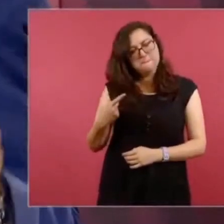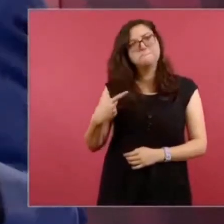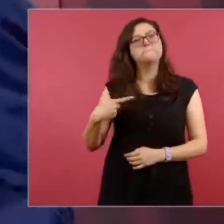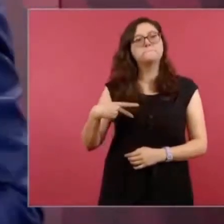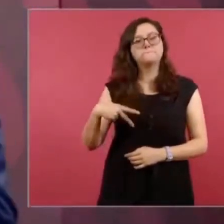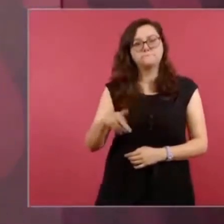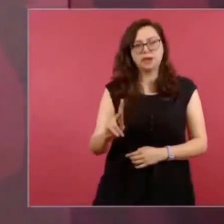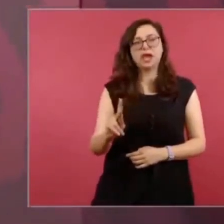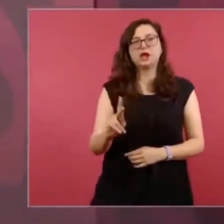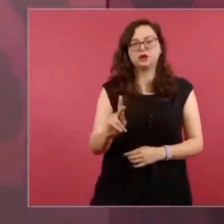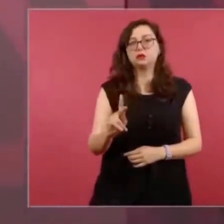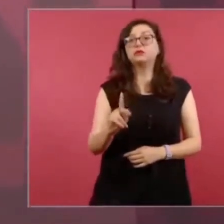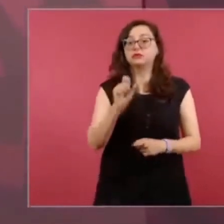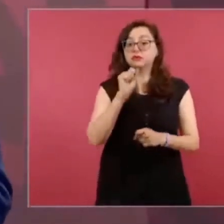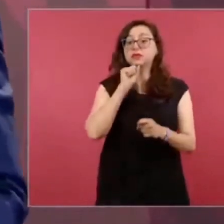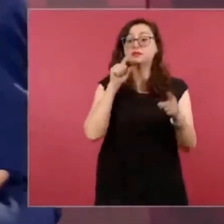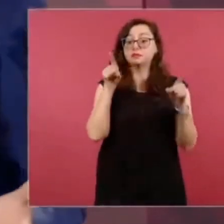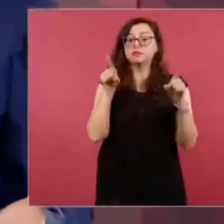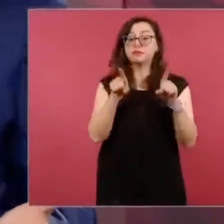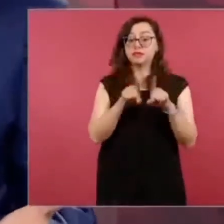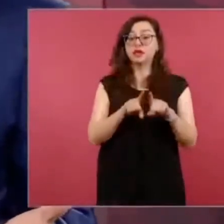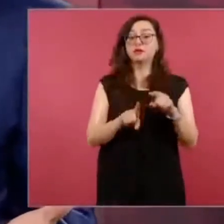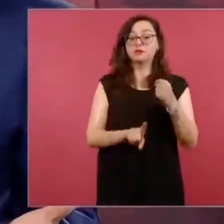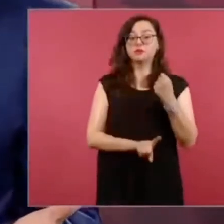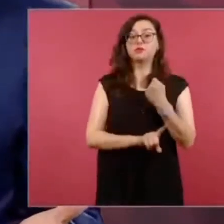El mismo embajador de Estados Unidos